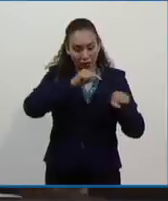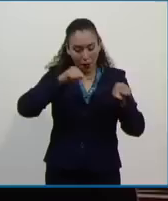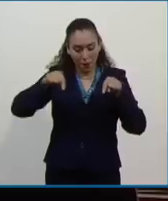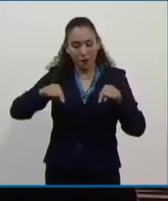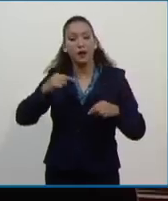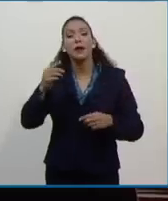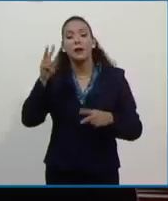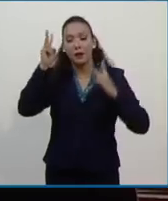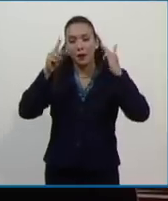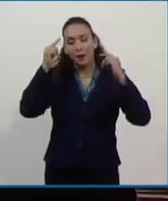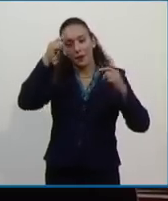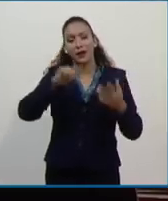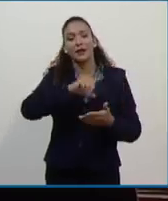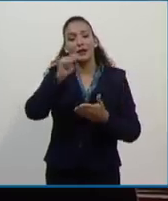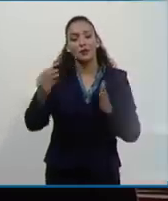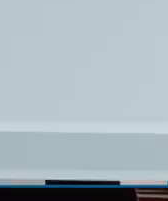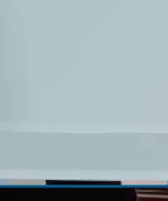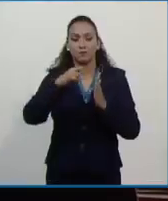judicial.